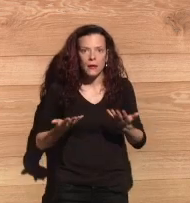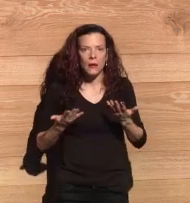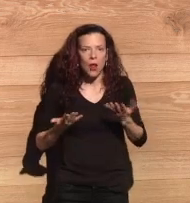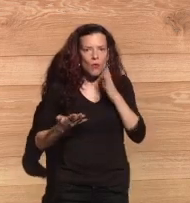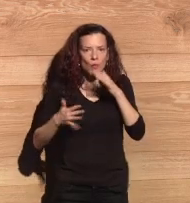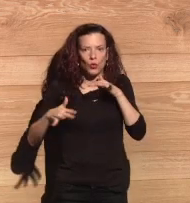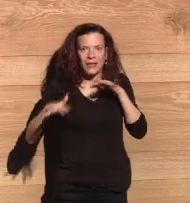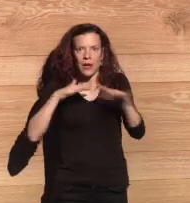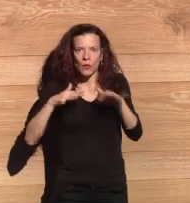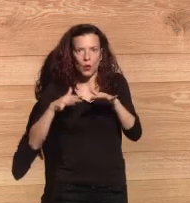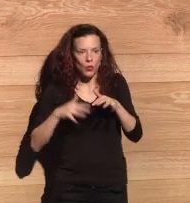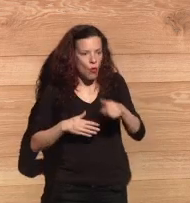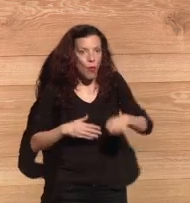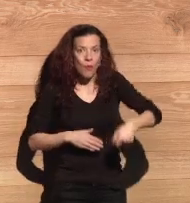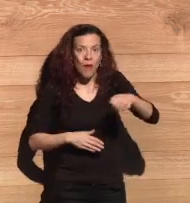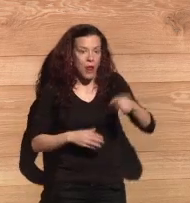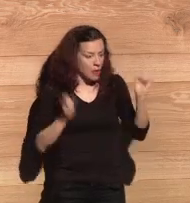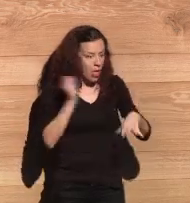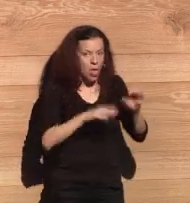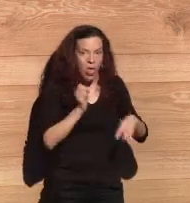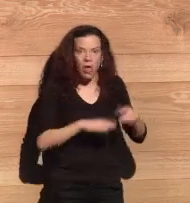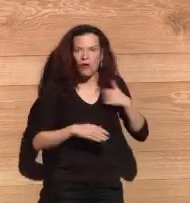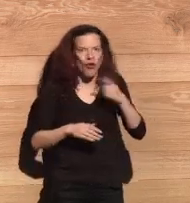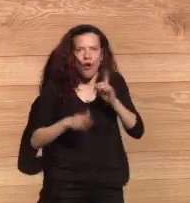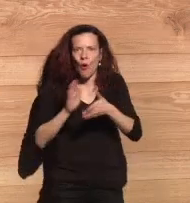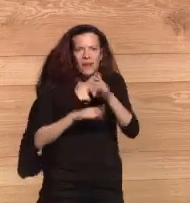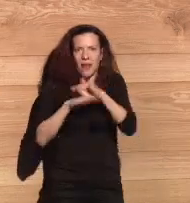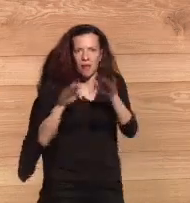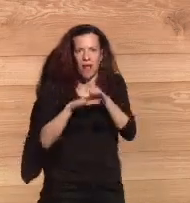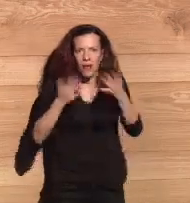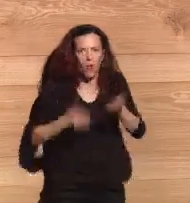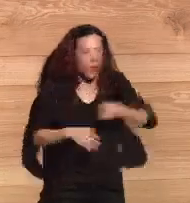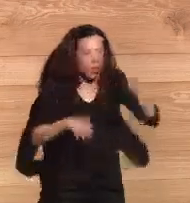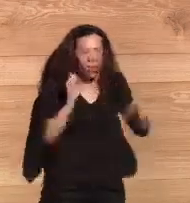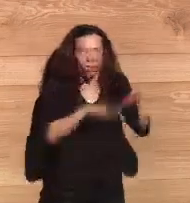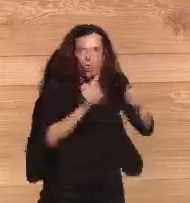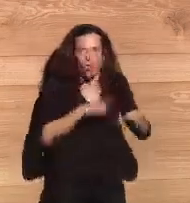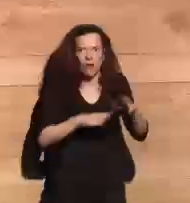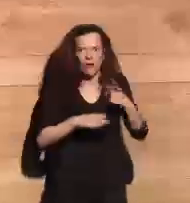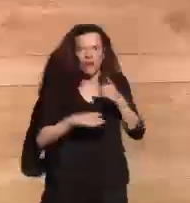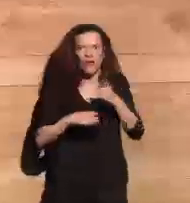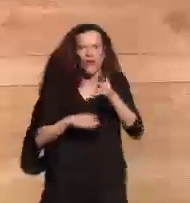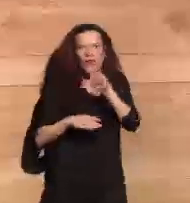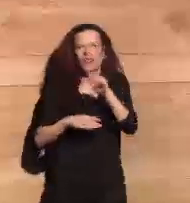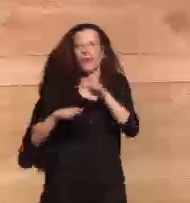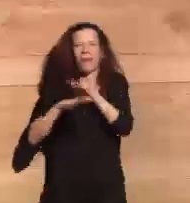terremoto, haces la maleta, no es así, no te vas a la playa, ¿no? Entonces, así como tienda de campaña,